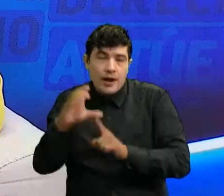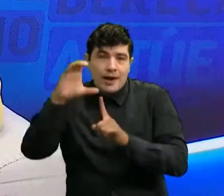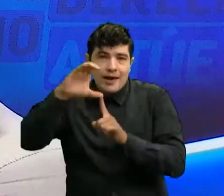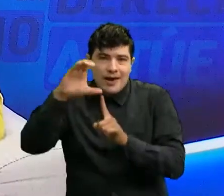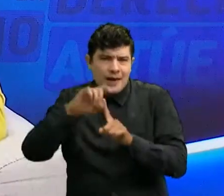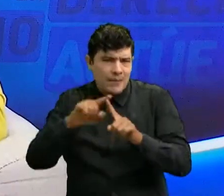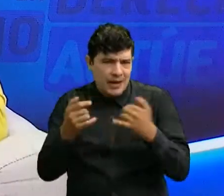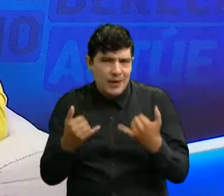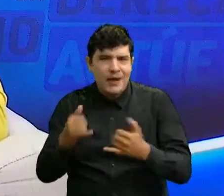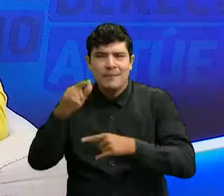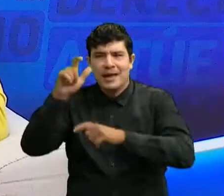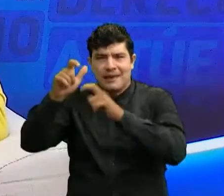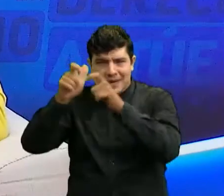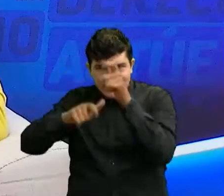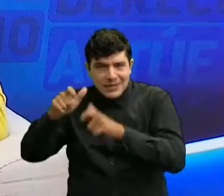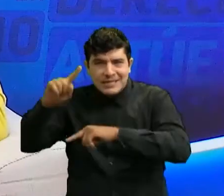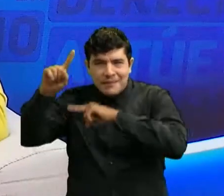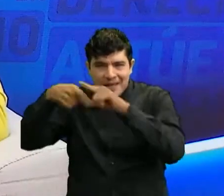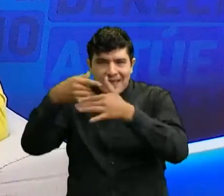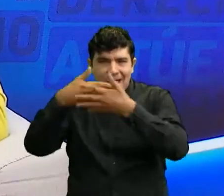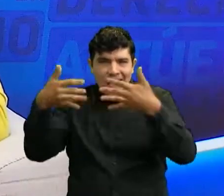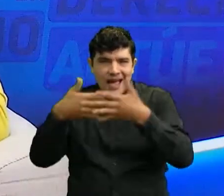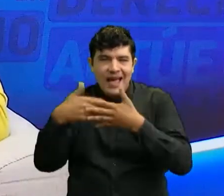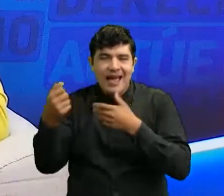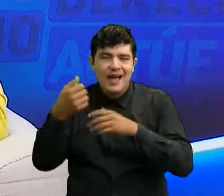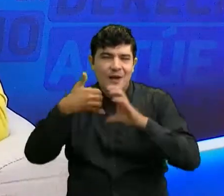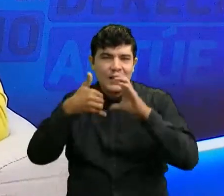mensaje en WhatsApp, que nos hacen a través del